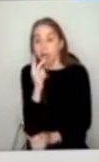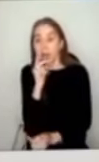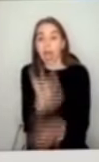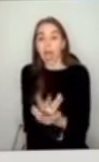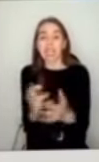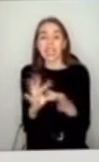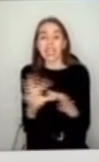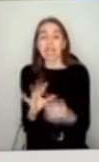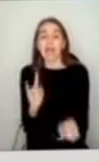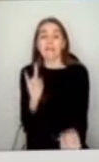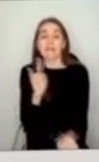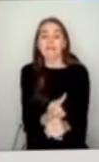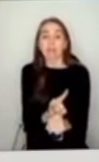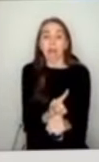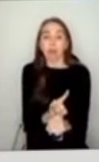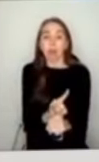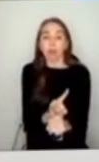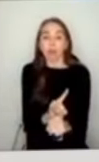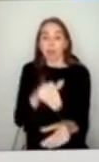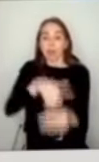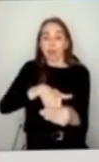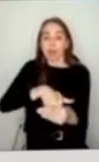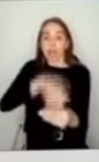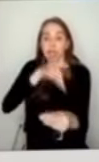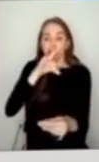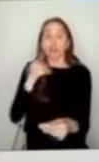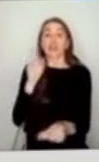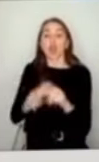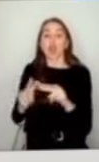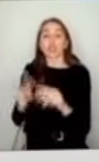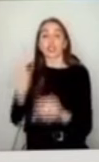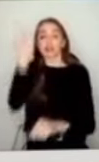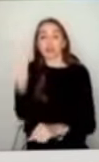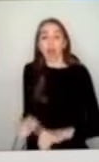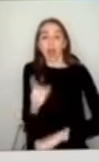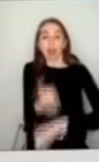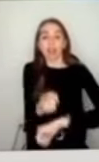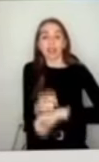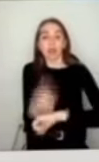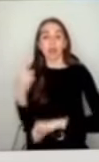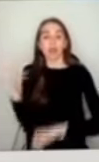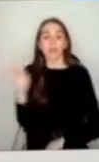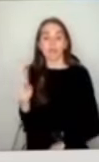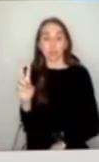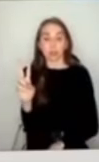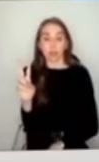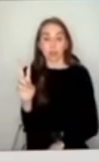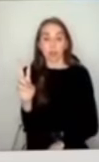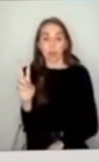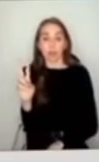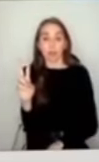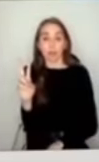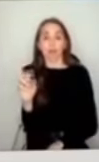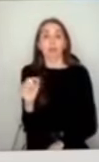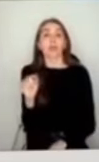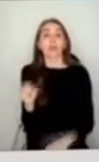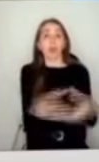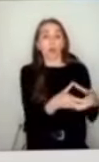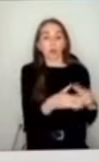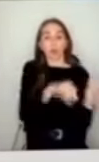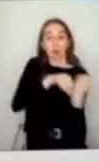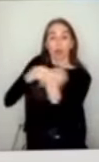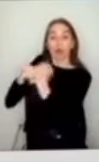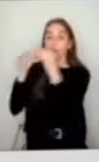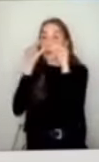electoral cometido por la actual dictadura venezolana, lo que ha derivado en que tanto la actual oposición a Maduro como